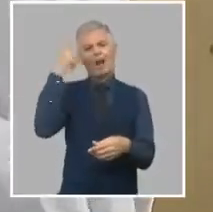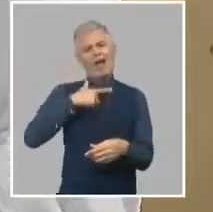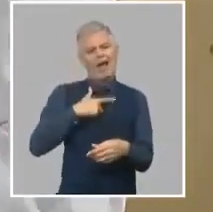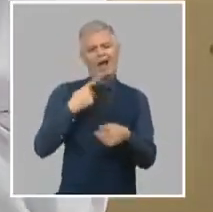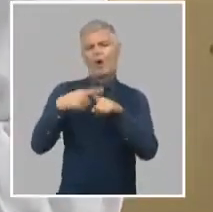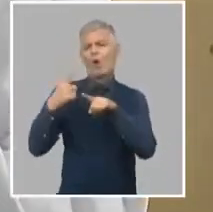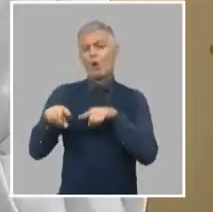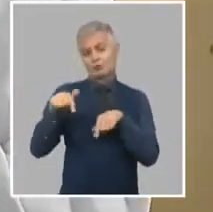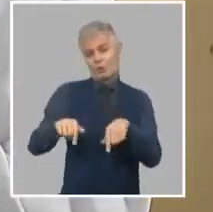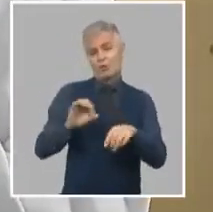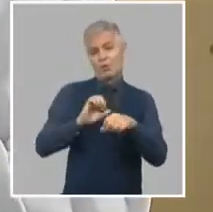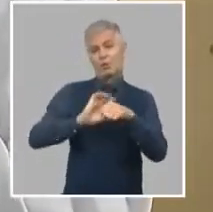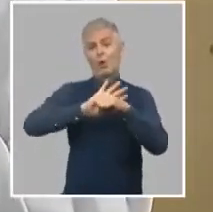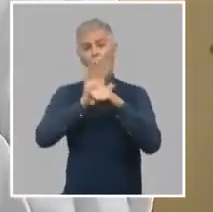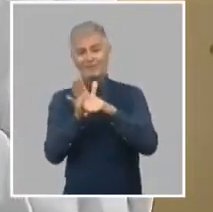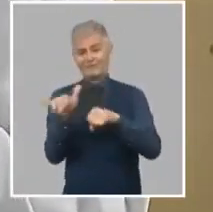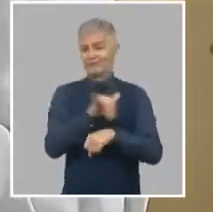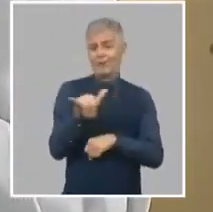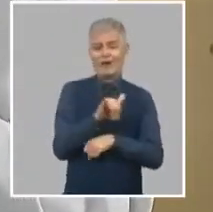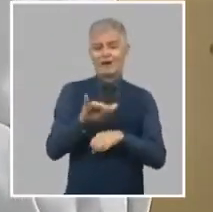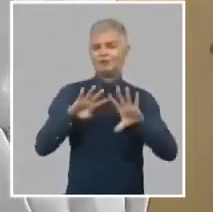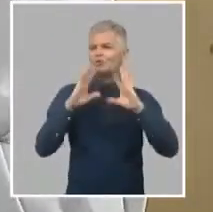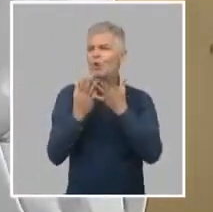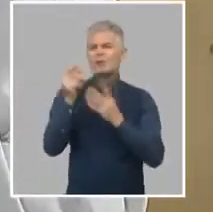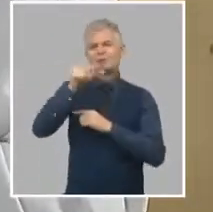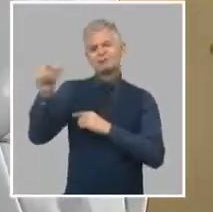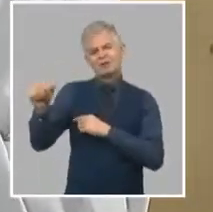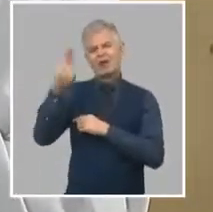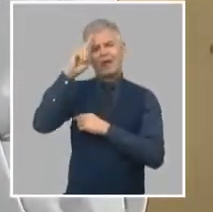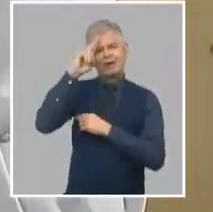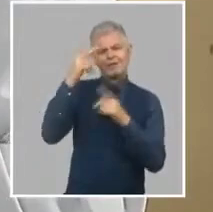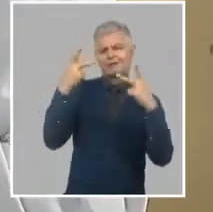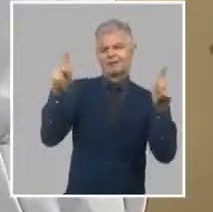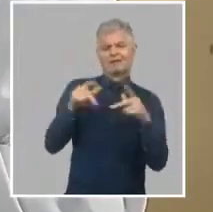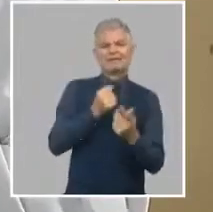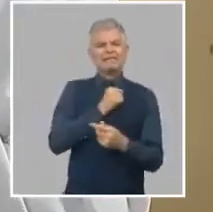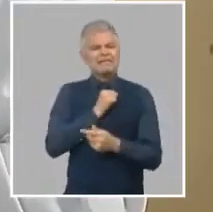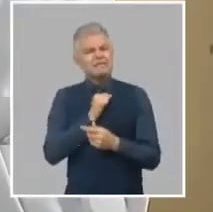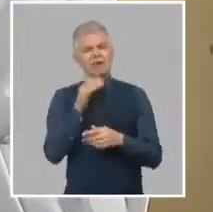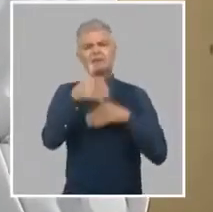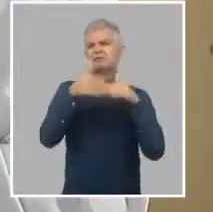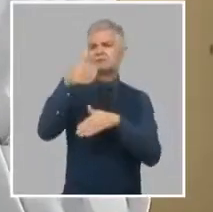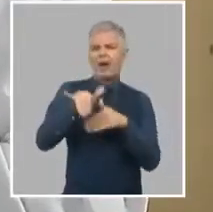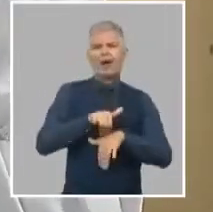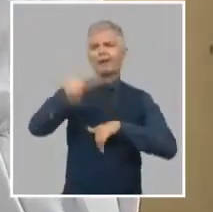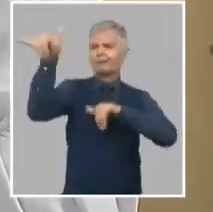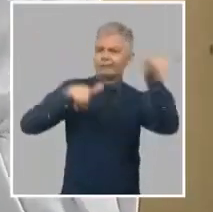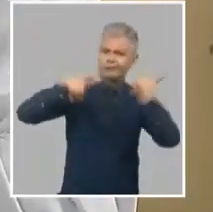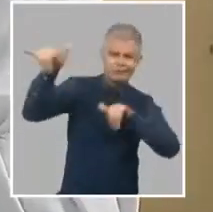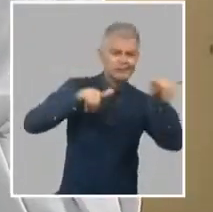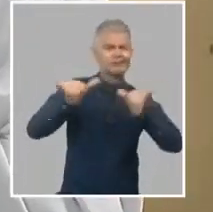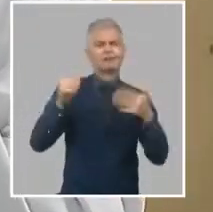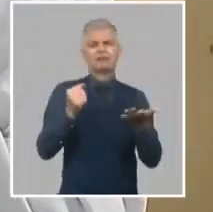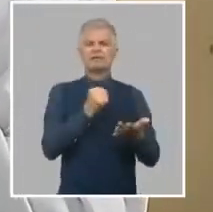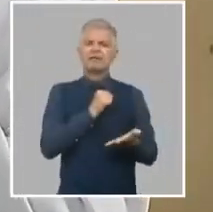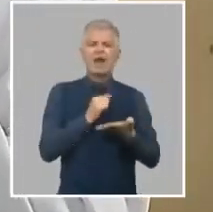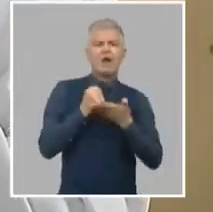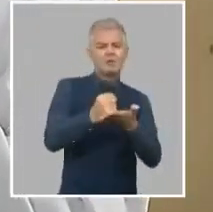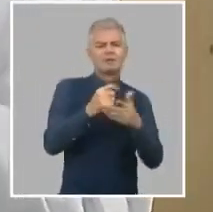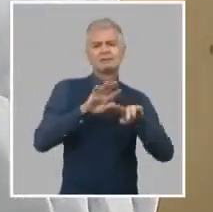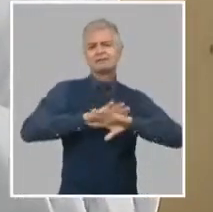que todo el mundo quiere participar en las misiones internacionalistas. Yo digo que ya es un elemento